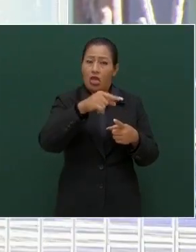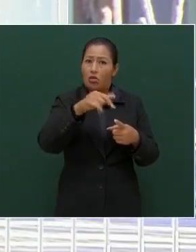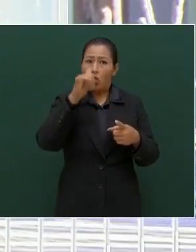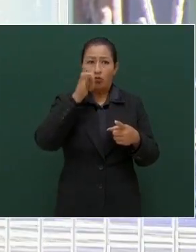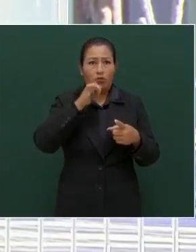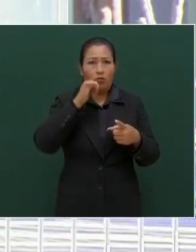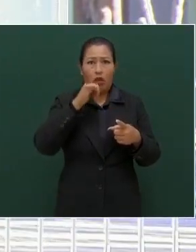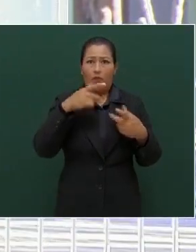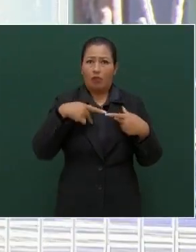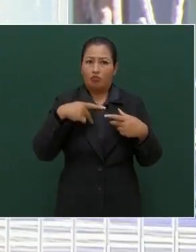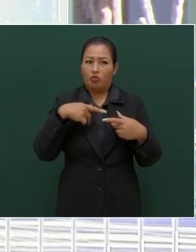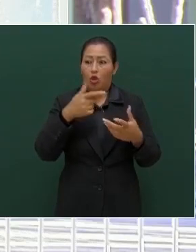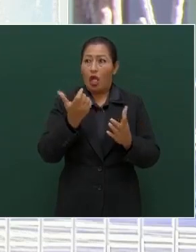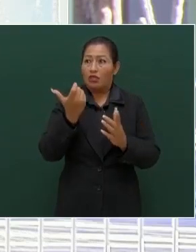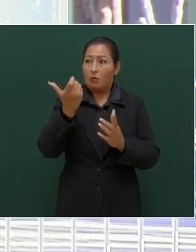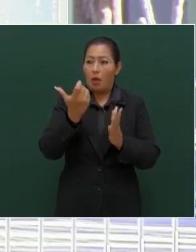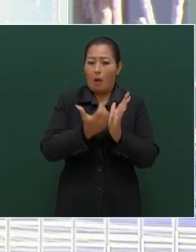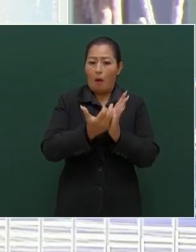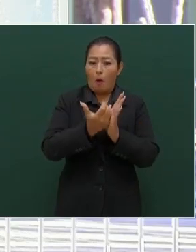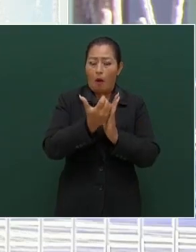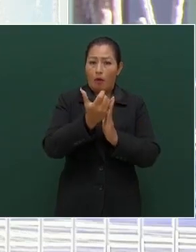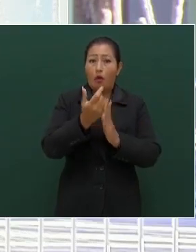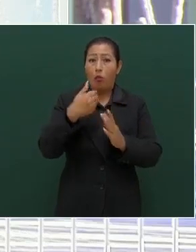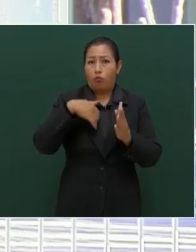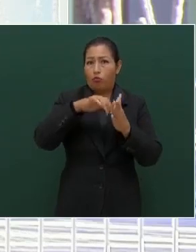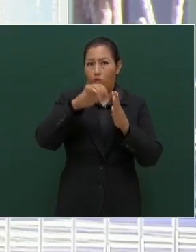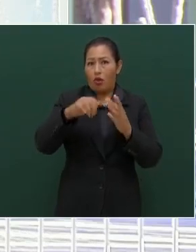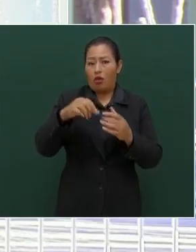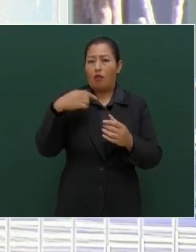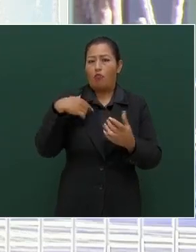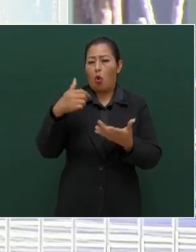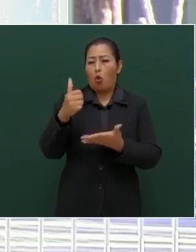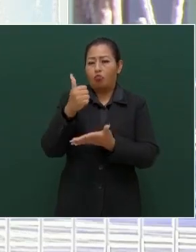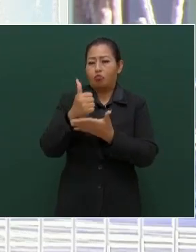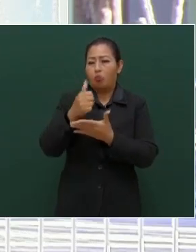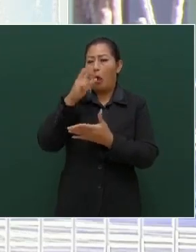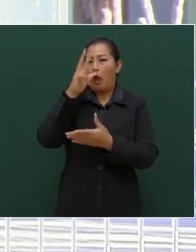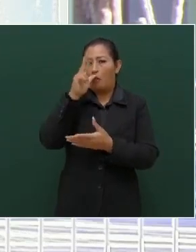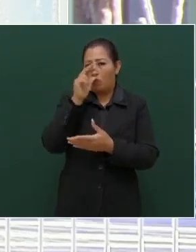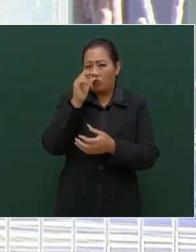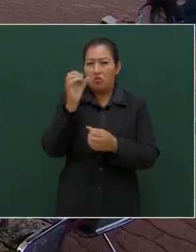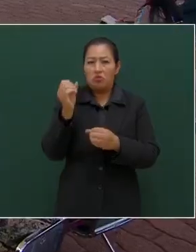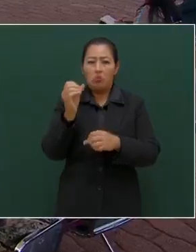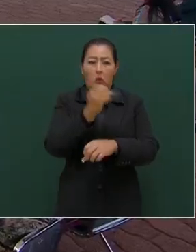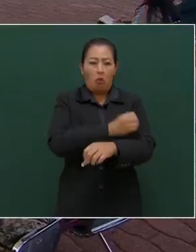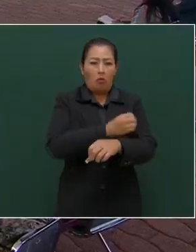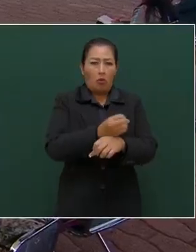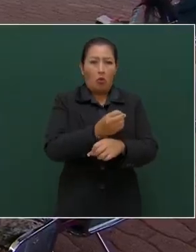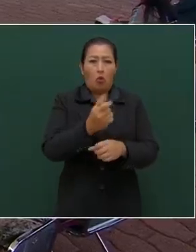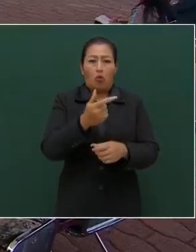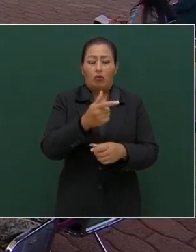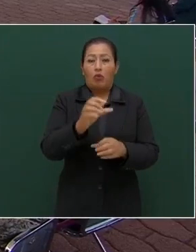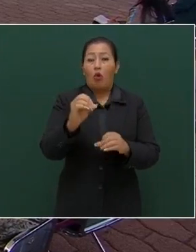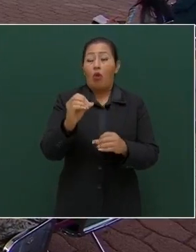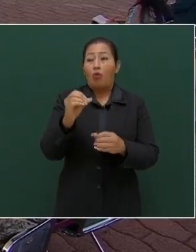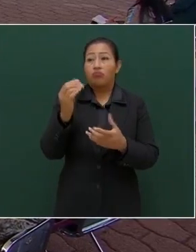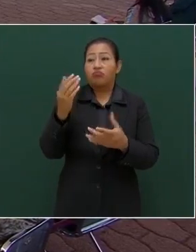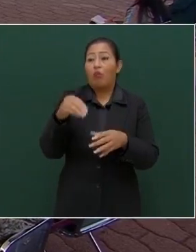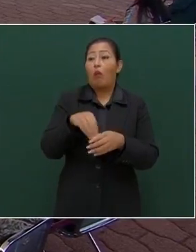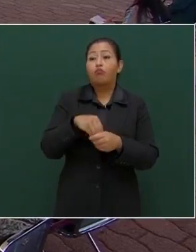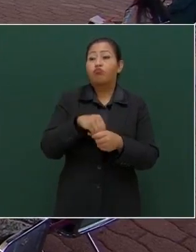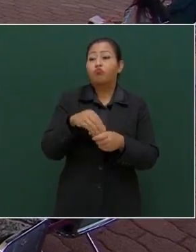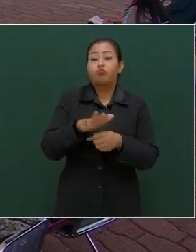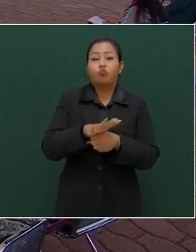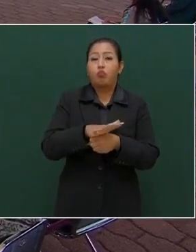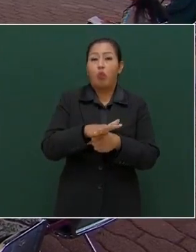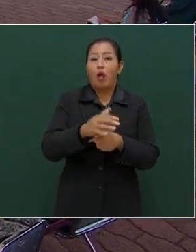de los pasajeros, tanto que vamos a Hermosillo como los que viajan aquí a Ciudad Obregón con el tema de los sobrecupos que venden